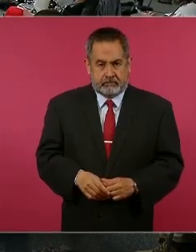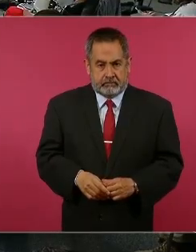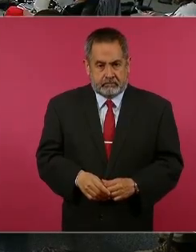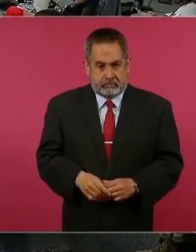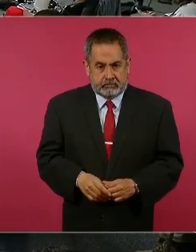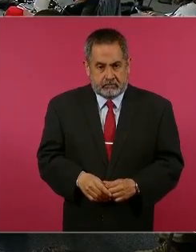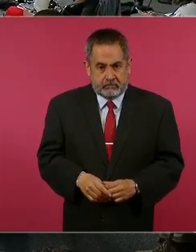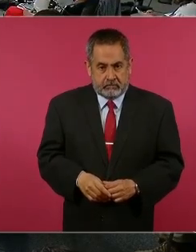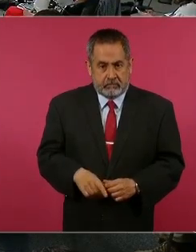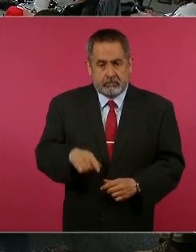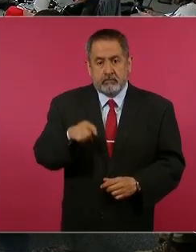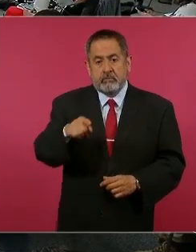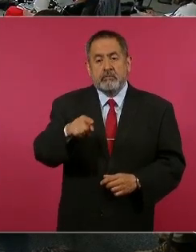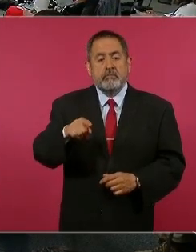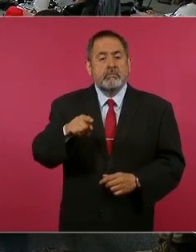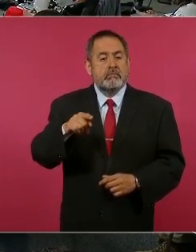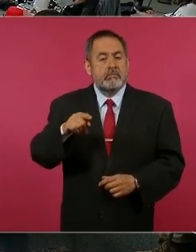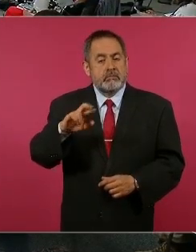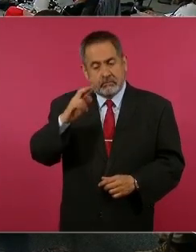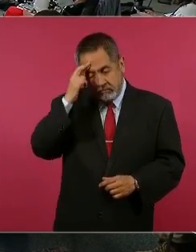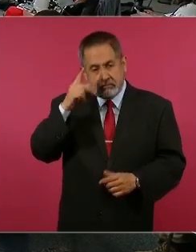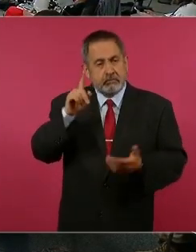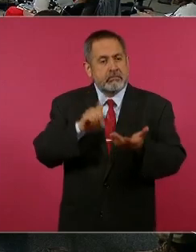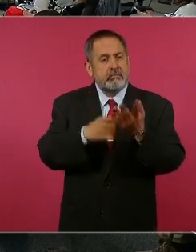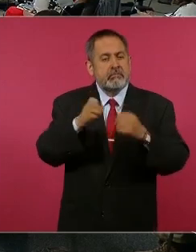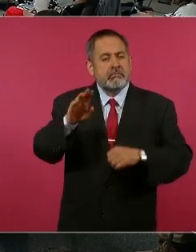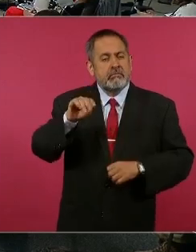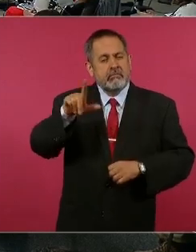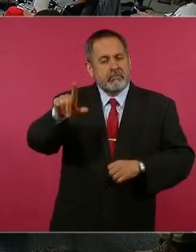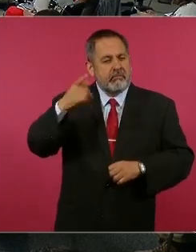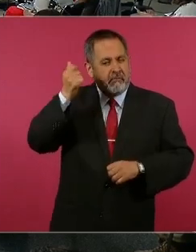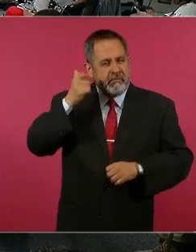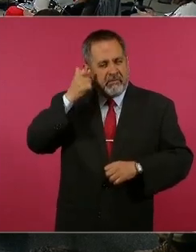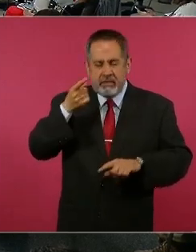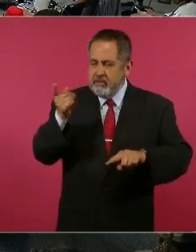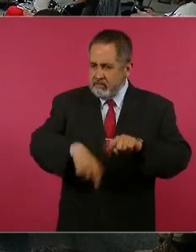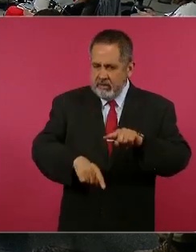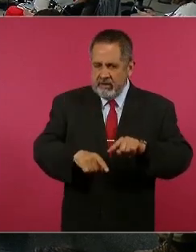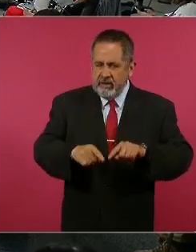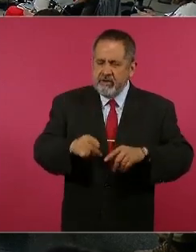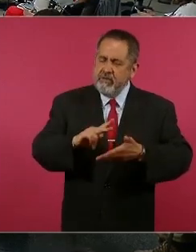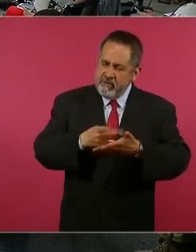Ah, revertir las reformas de pensiones del 97 y del 2007.